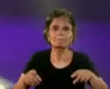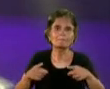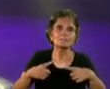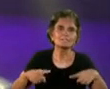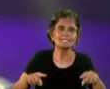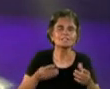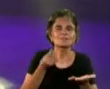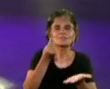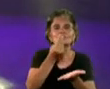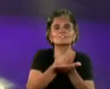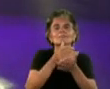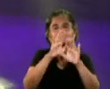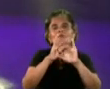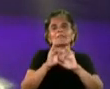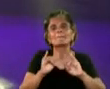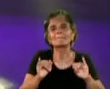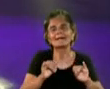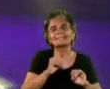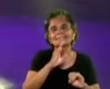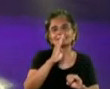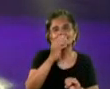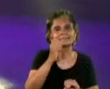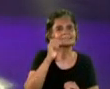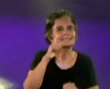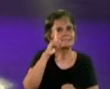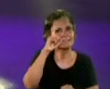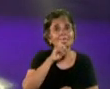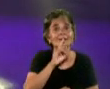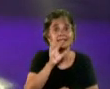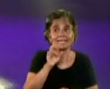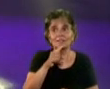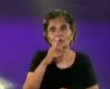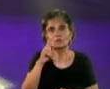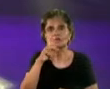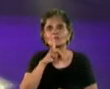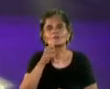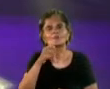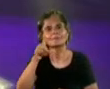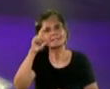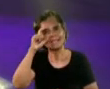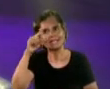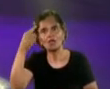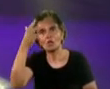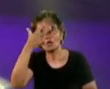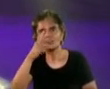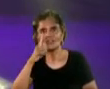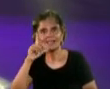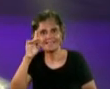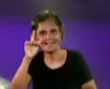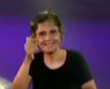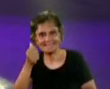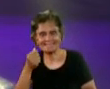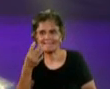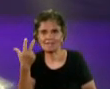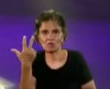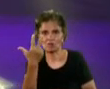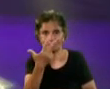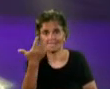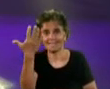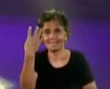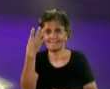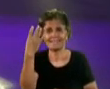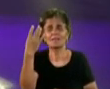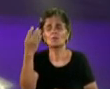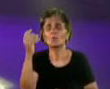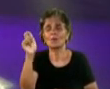sobre el escenario a Juan Carlos Baglietto, Lito Vitale, Hilda Lizarazu, abrió el telón después de casi 4 meses